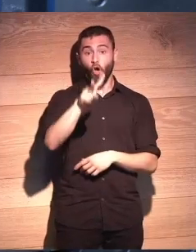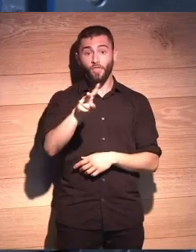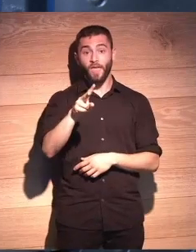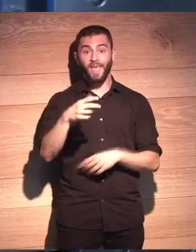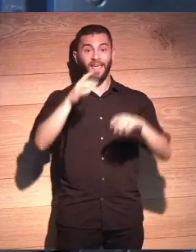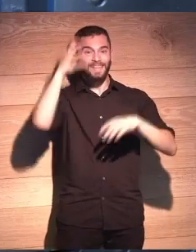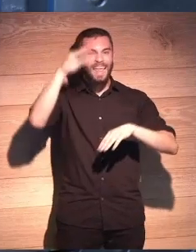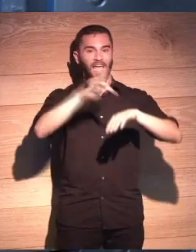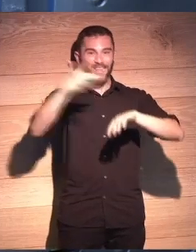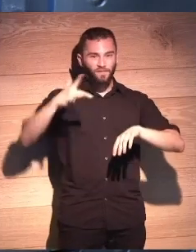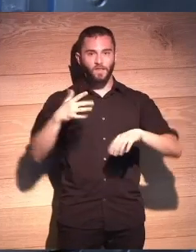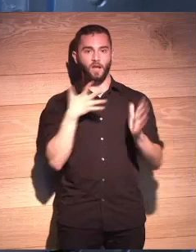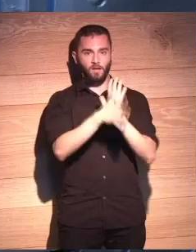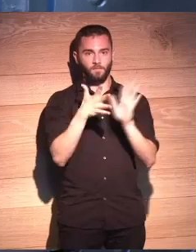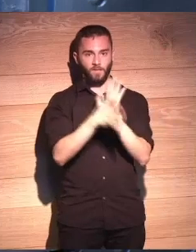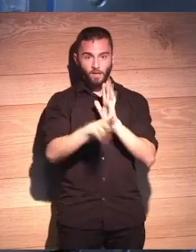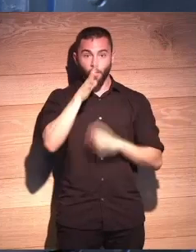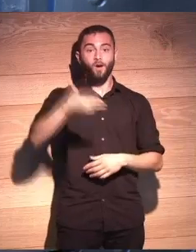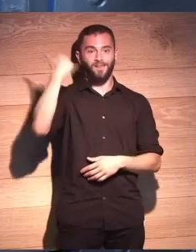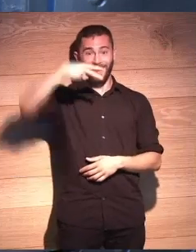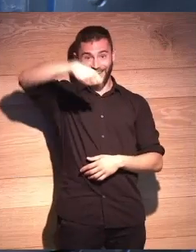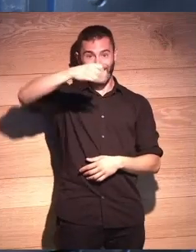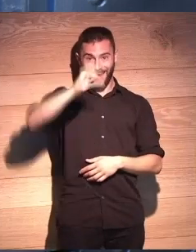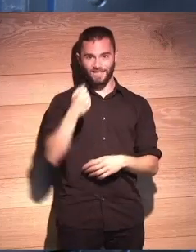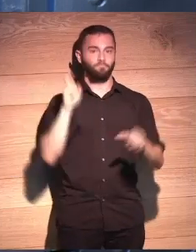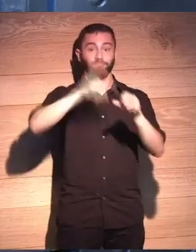primera persona, porque él estaba en la NASA y